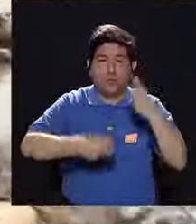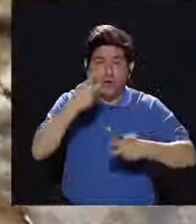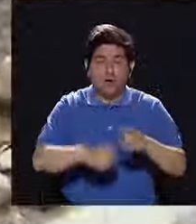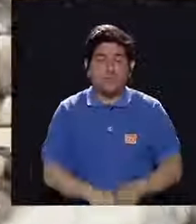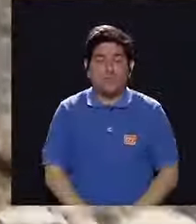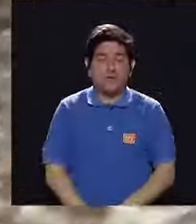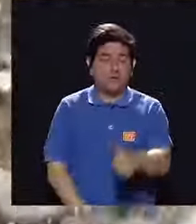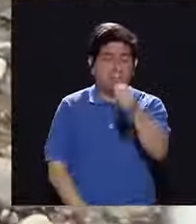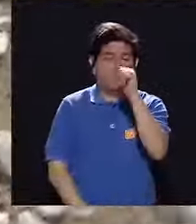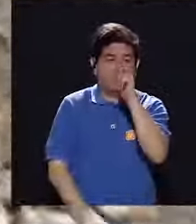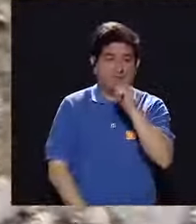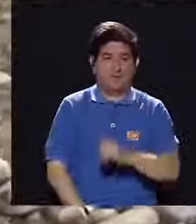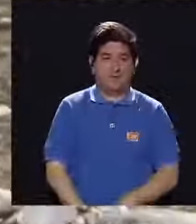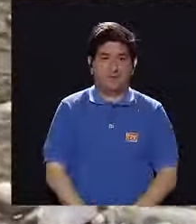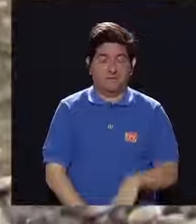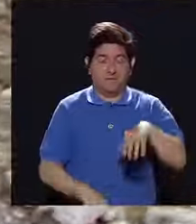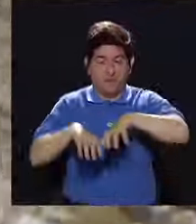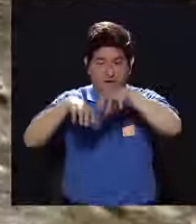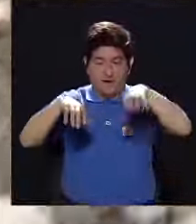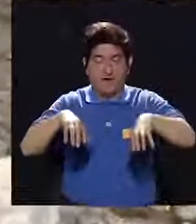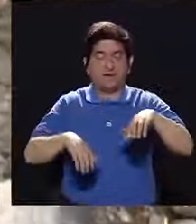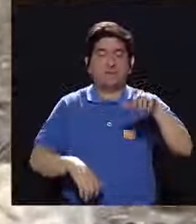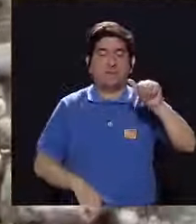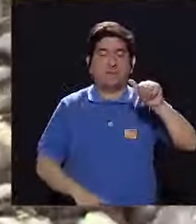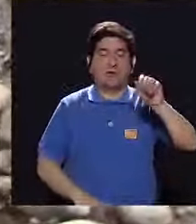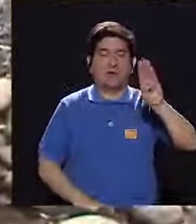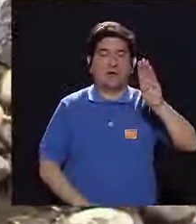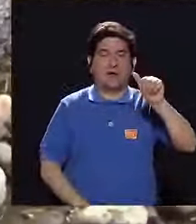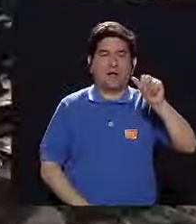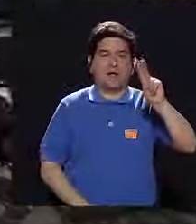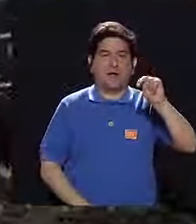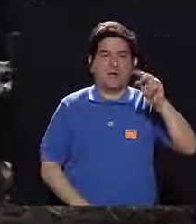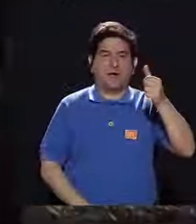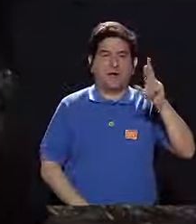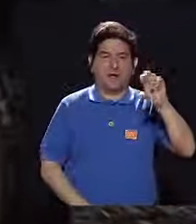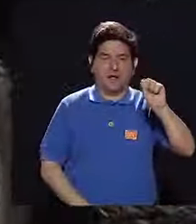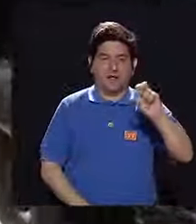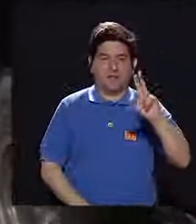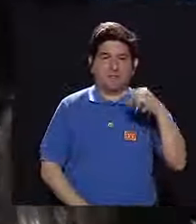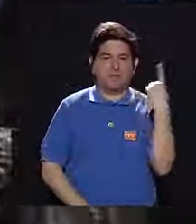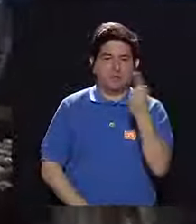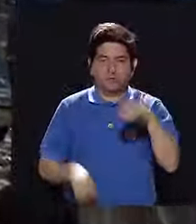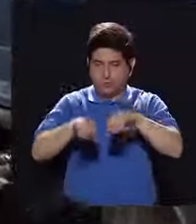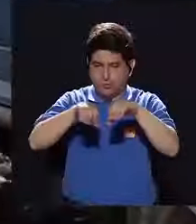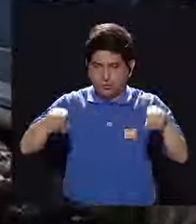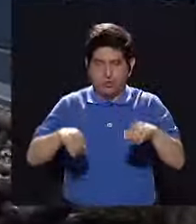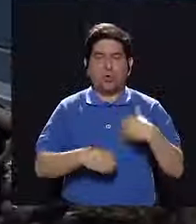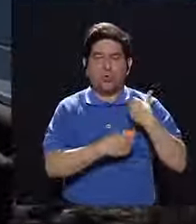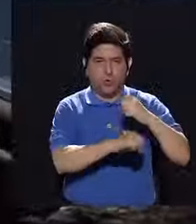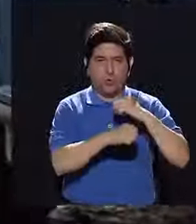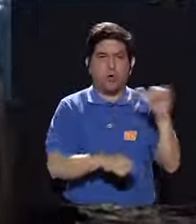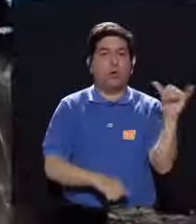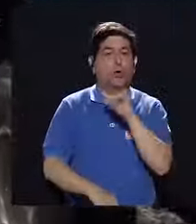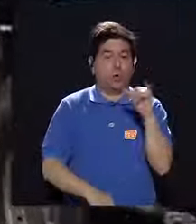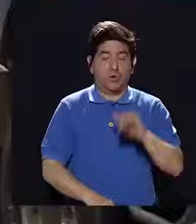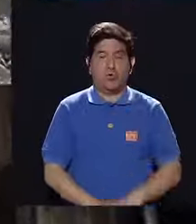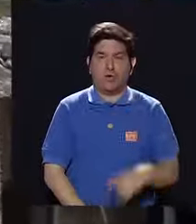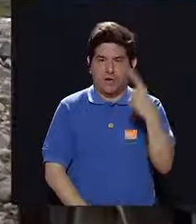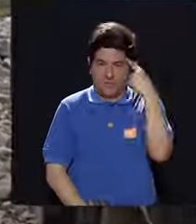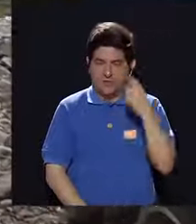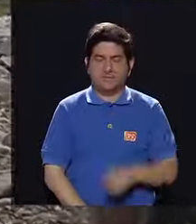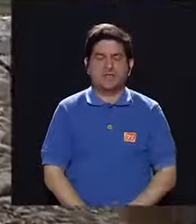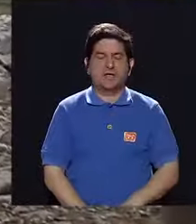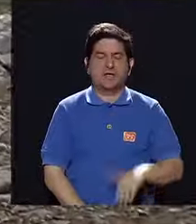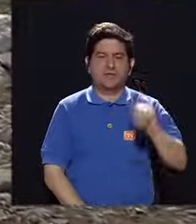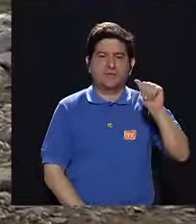la problemática del recurso hídrico en el cantón de Avangares, no solo para el acueducto municipal, sino también